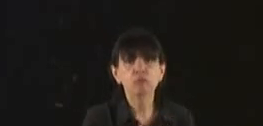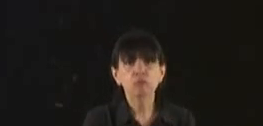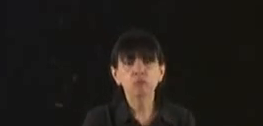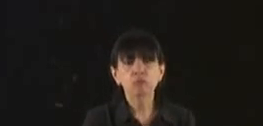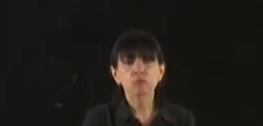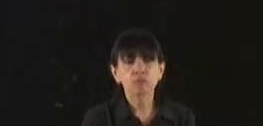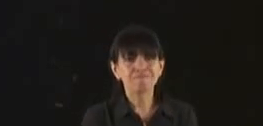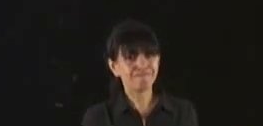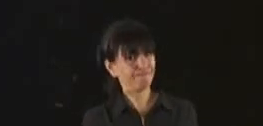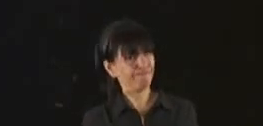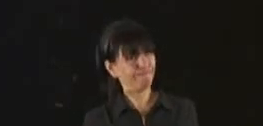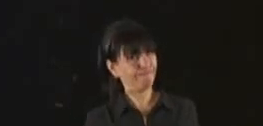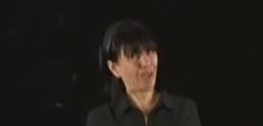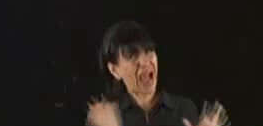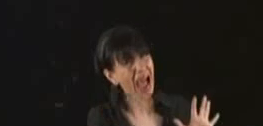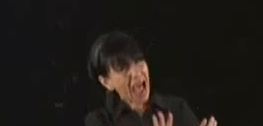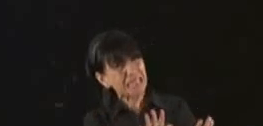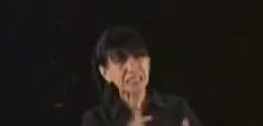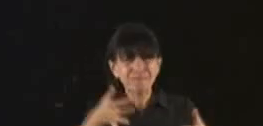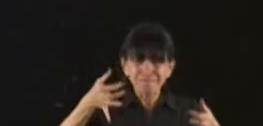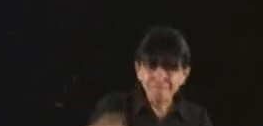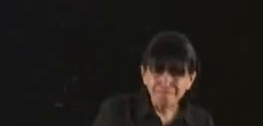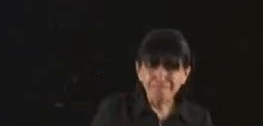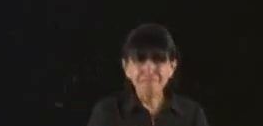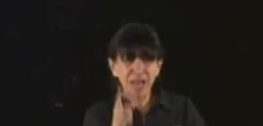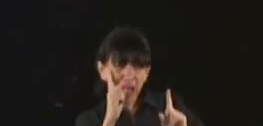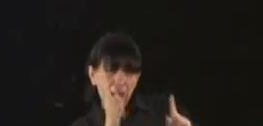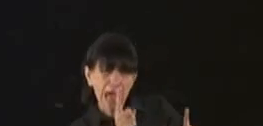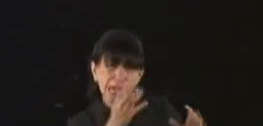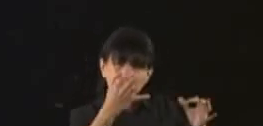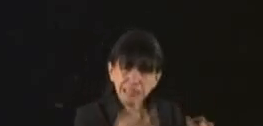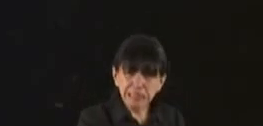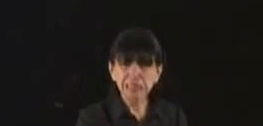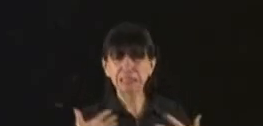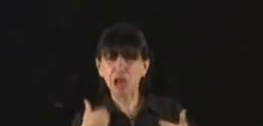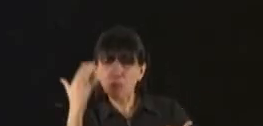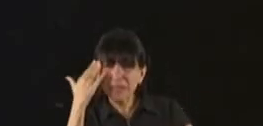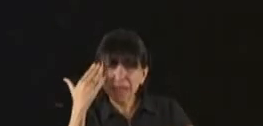Y esa no era una buena forma de atender a nuestros enfermos de la salud mental.